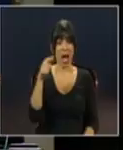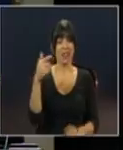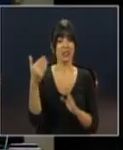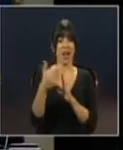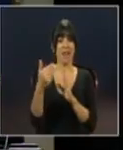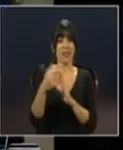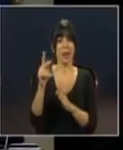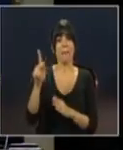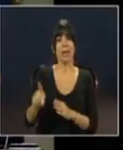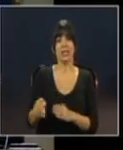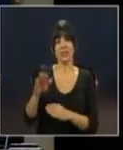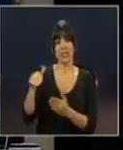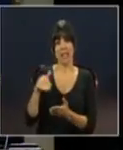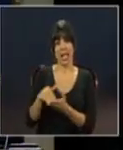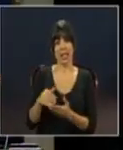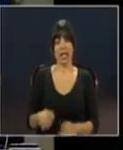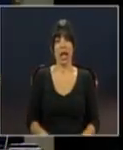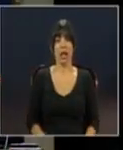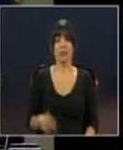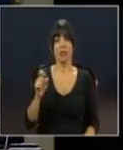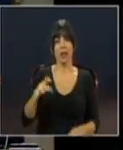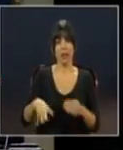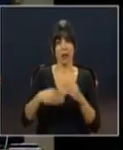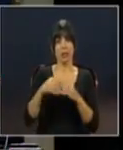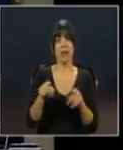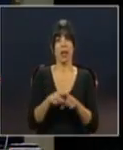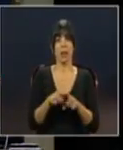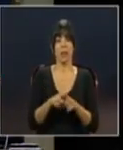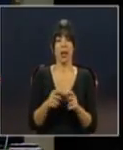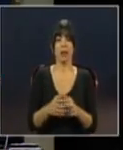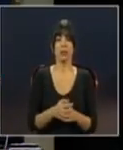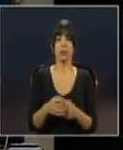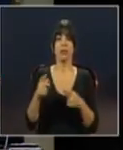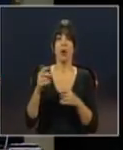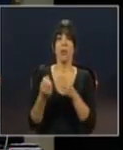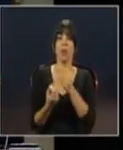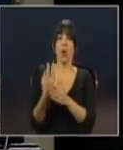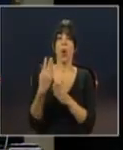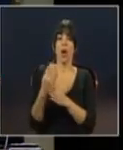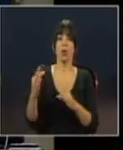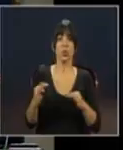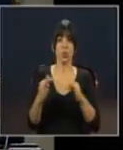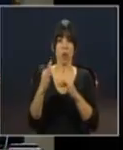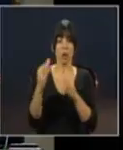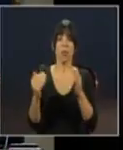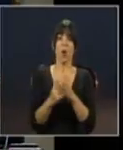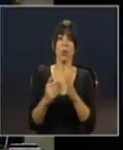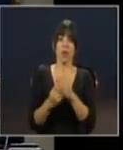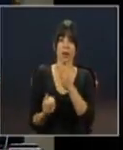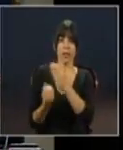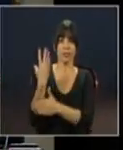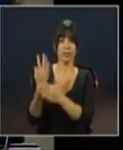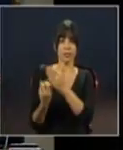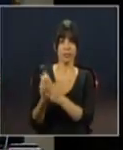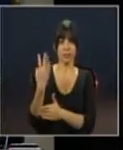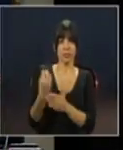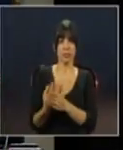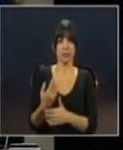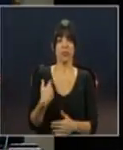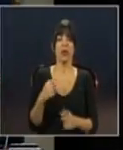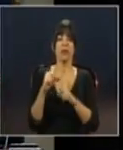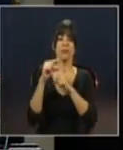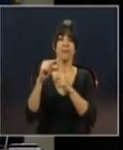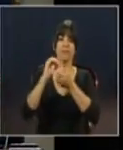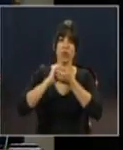y el Pacífico Central. Habría que adicionar a ello los efectos también del volcán Turrialba, que nuevamente se encuentra en erupción, y envío una palabra